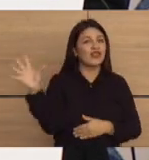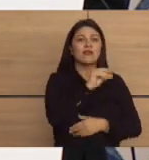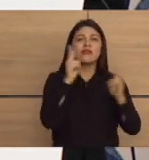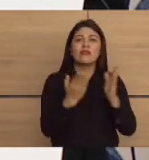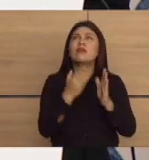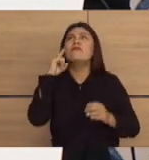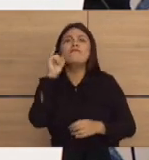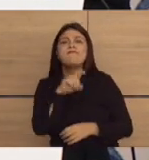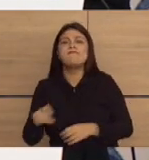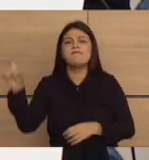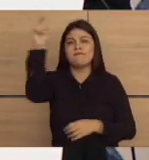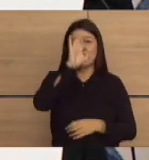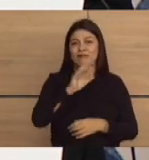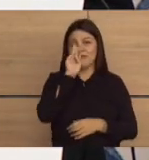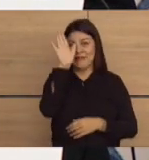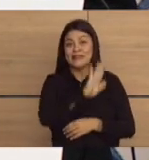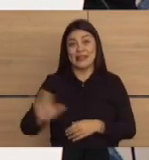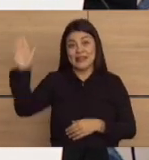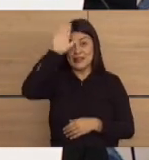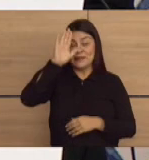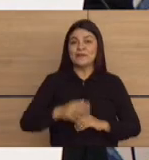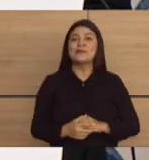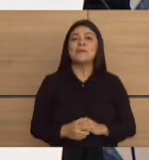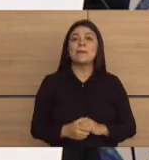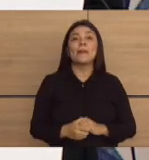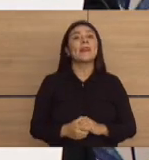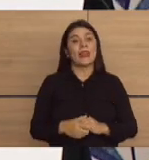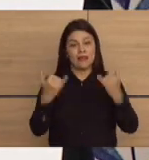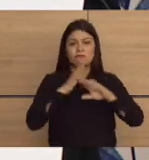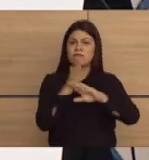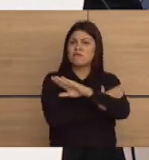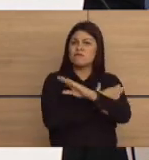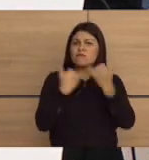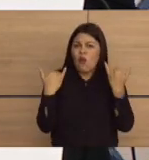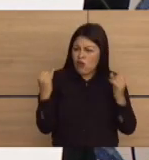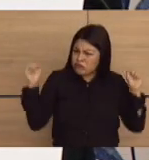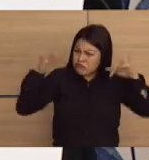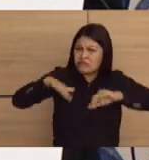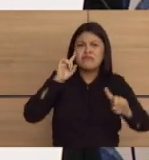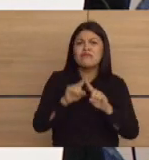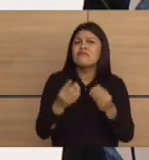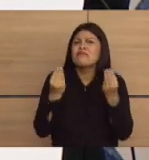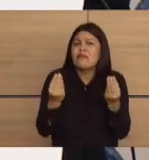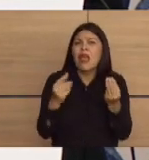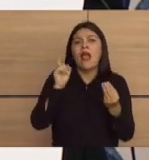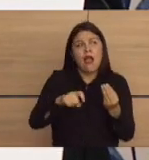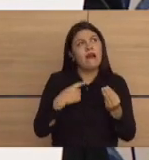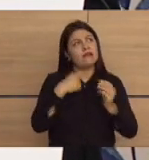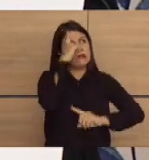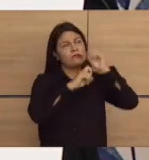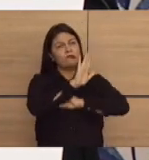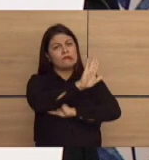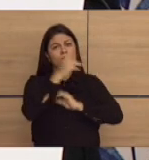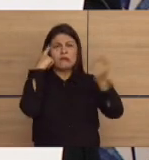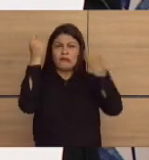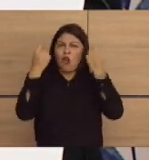país desde el primer nivel. Hablamos que el objetivo de este encuentro es promover esas reflexiones sobre las estrategias